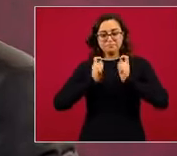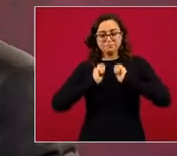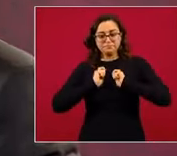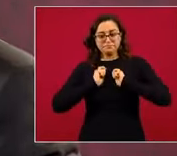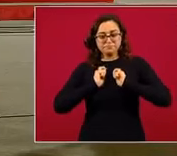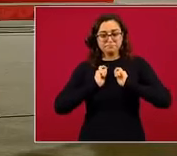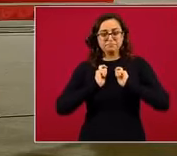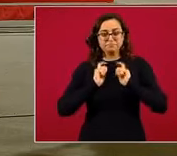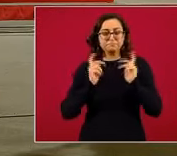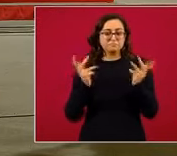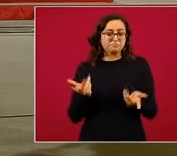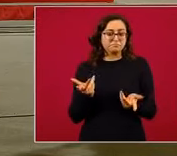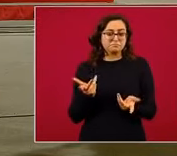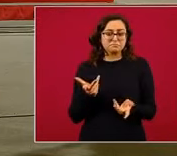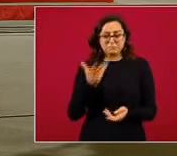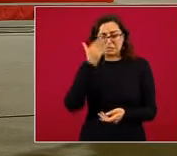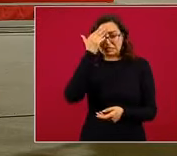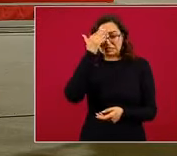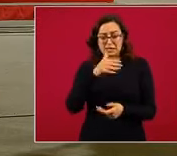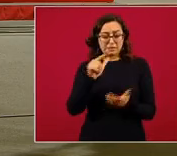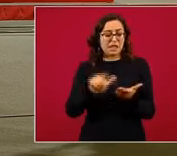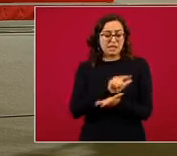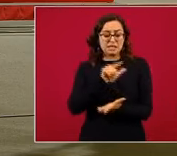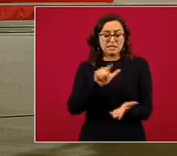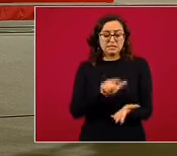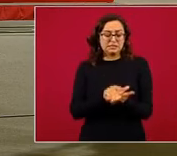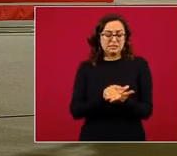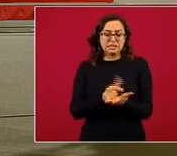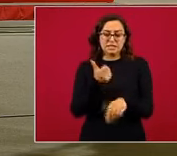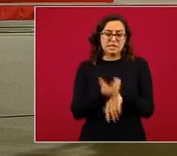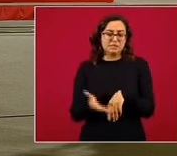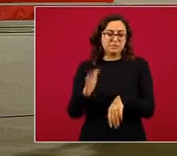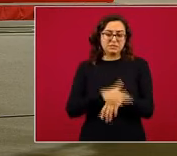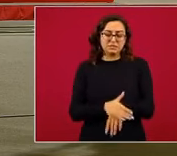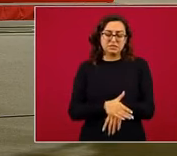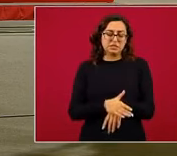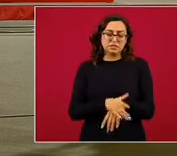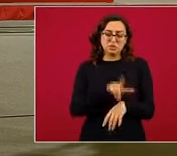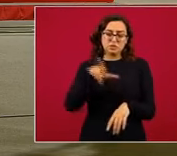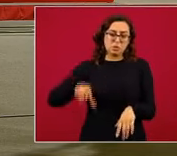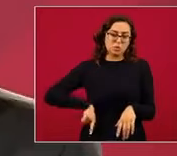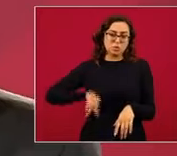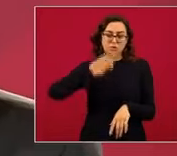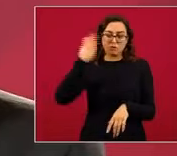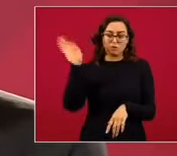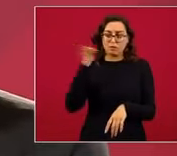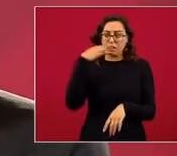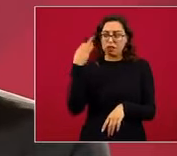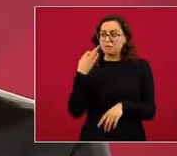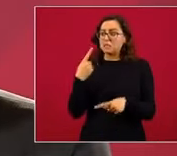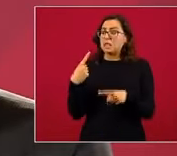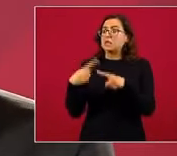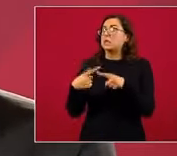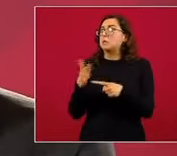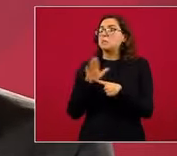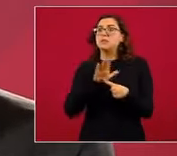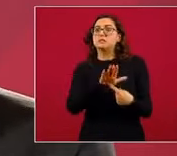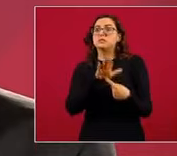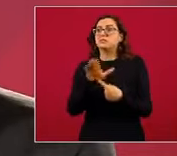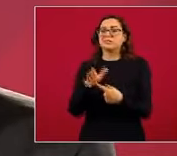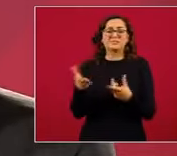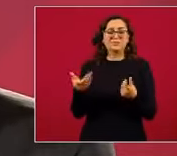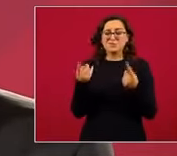está previsto, como todos sabemos, en la Ley Orgánica de la Administración Pública Federal. No importa quién lo presenta, eso es lo de menos. Es